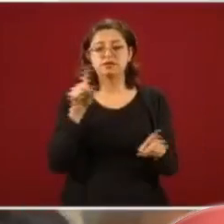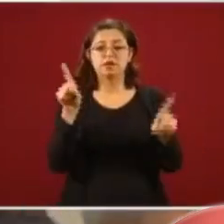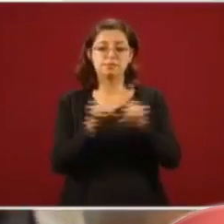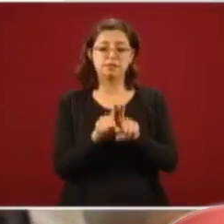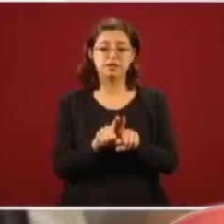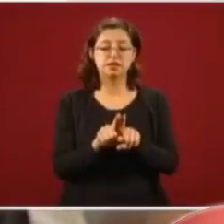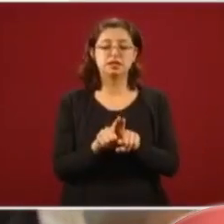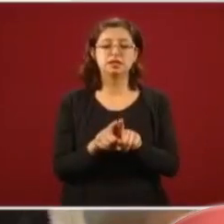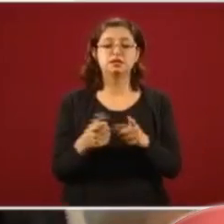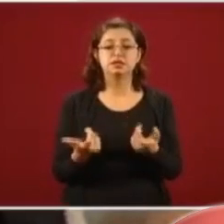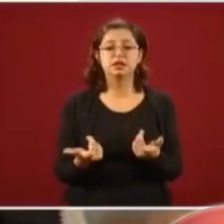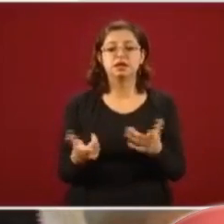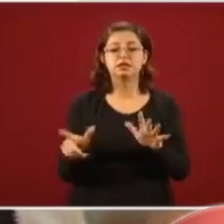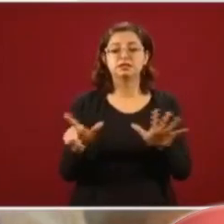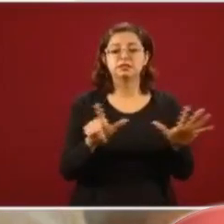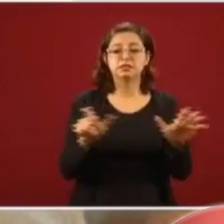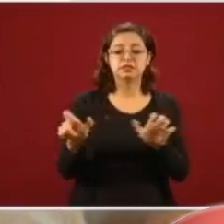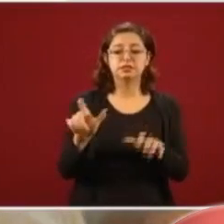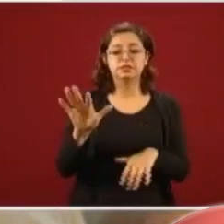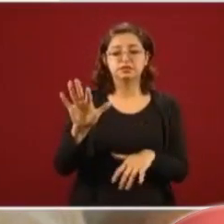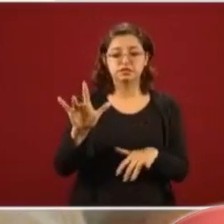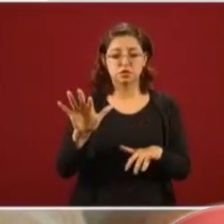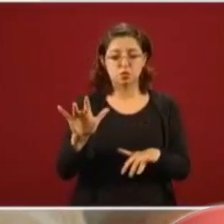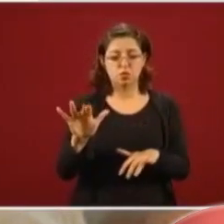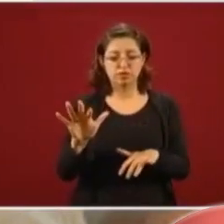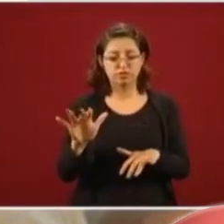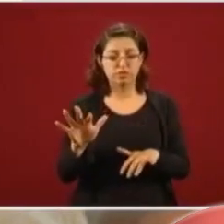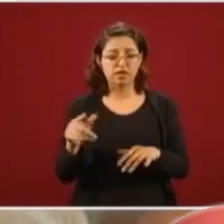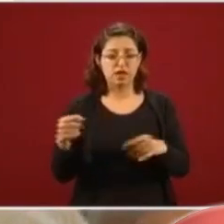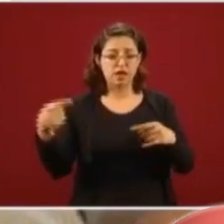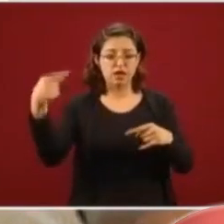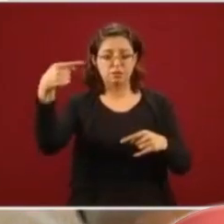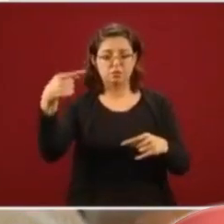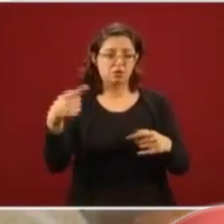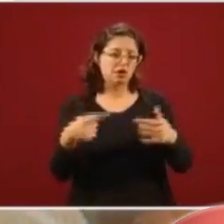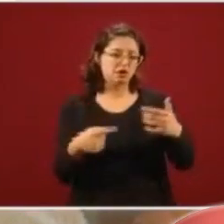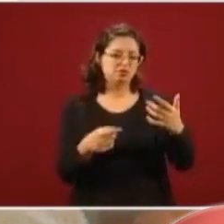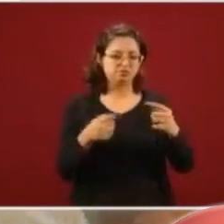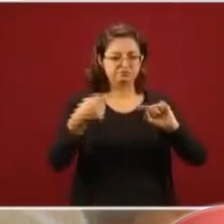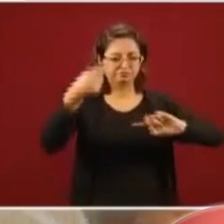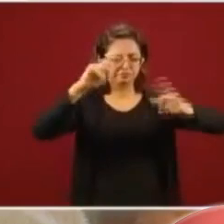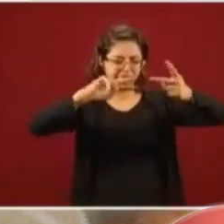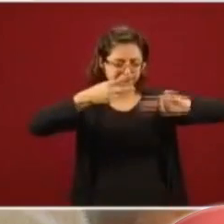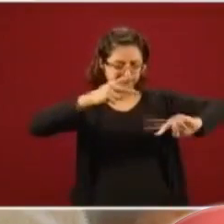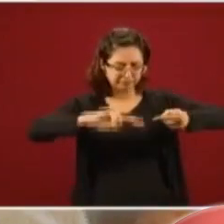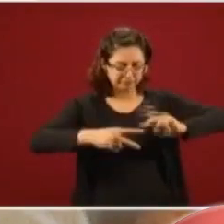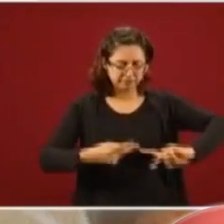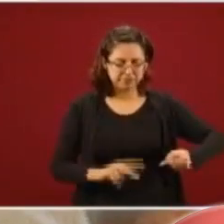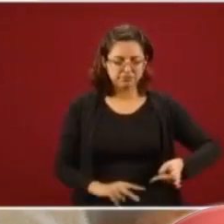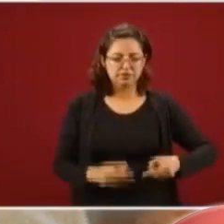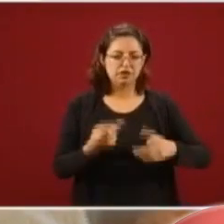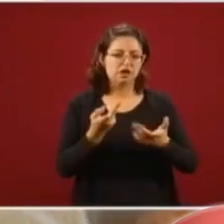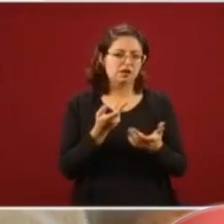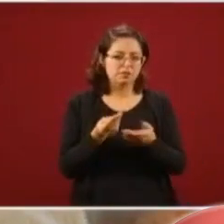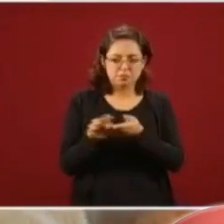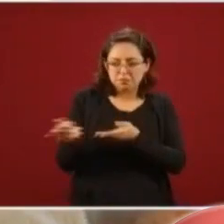de 750 combinaciones. Un dato para que ustedes lo puedan